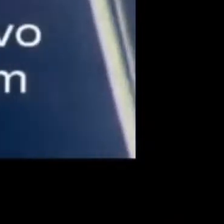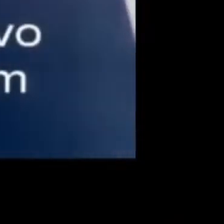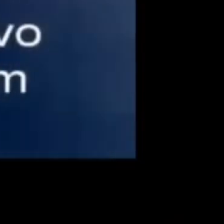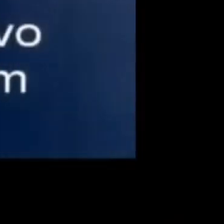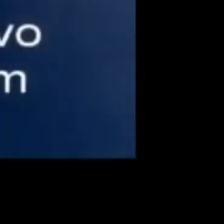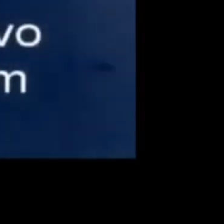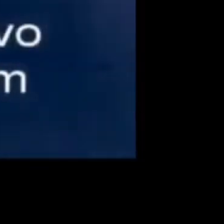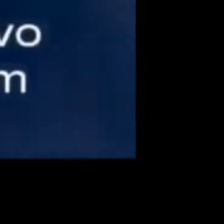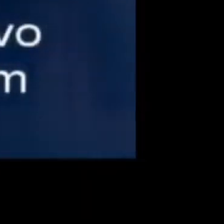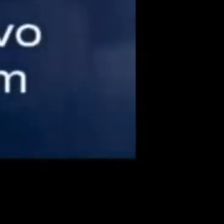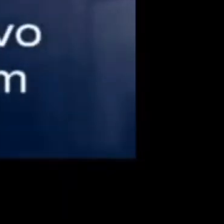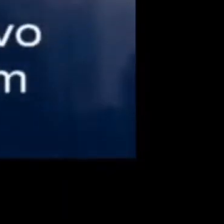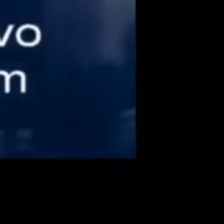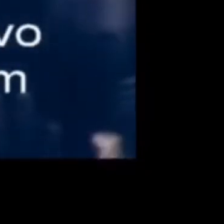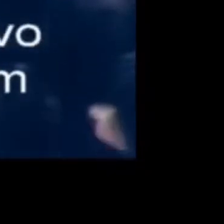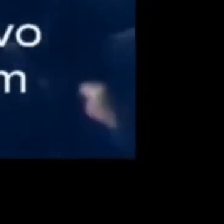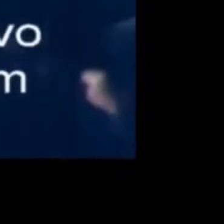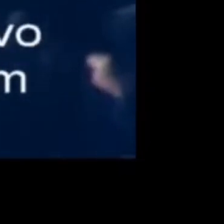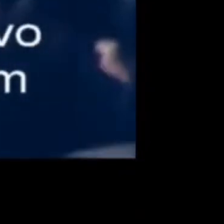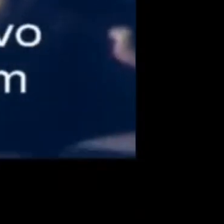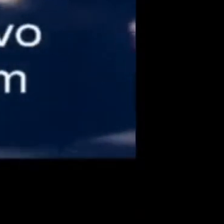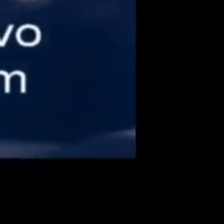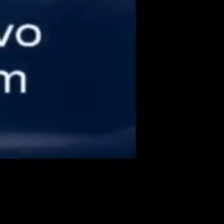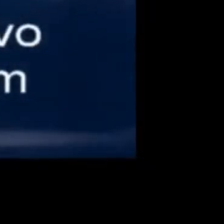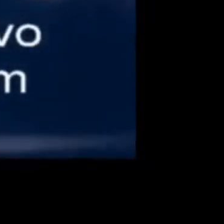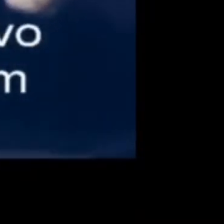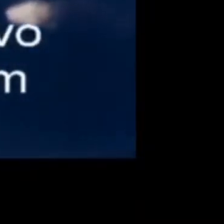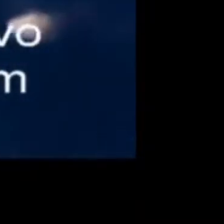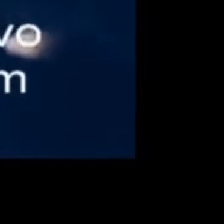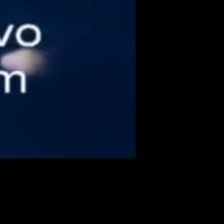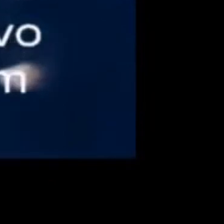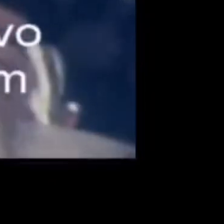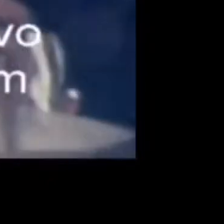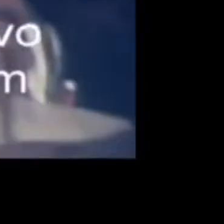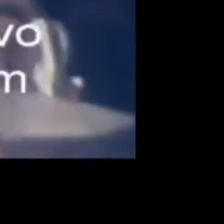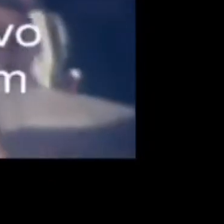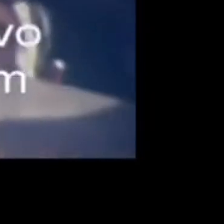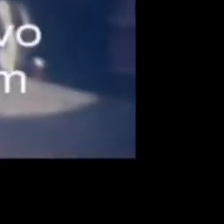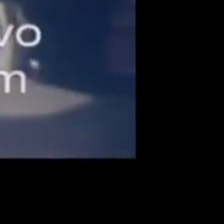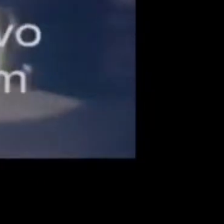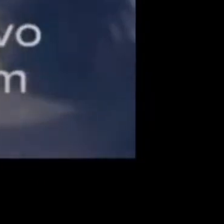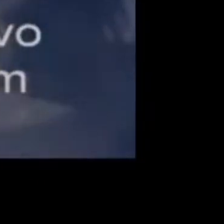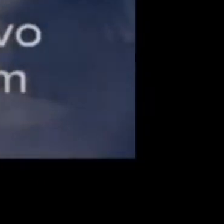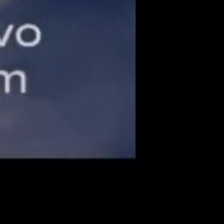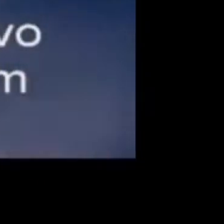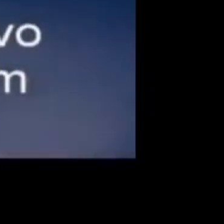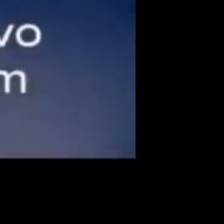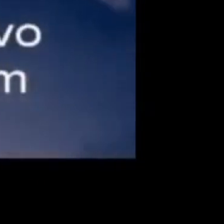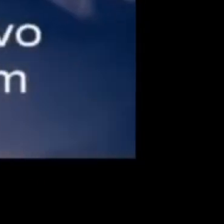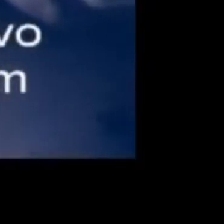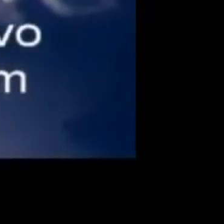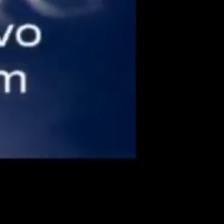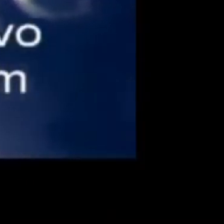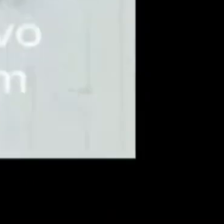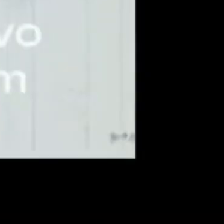Integración Física Chilena-Argentina para la construcción de un túnel exclusivamente carretero.